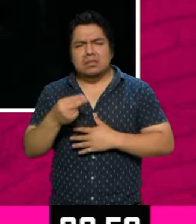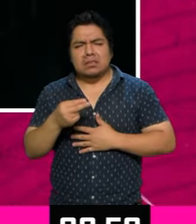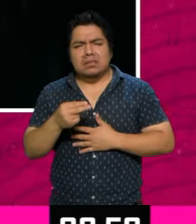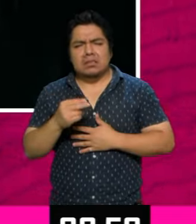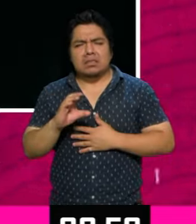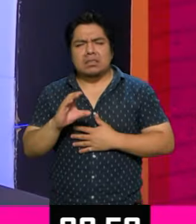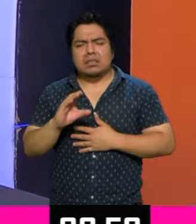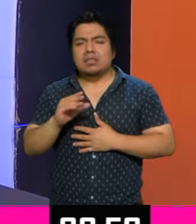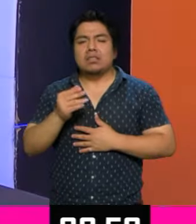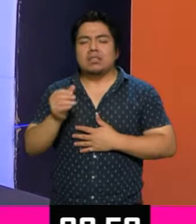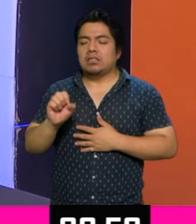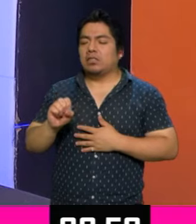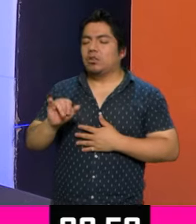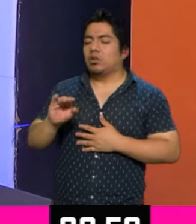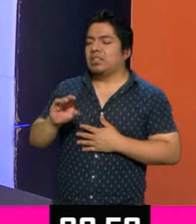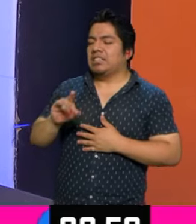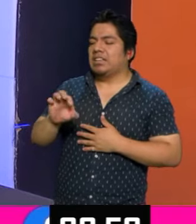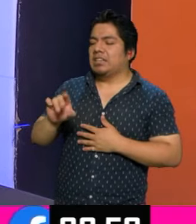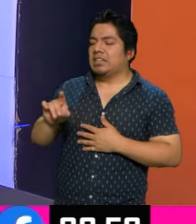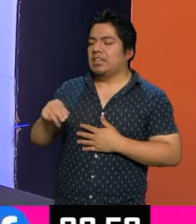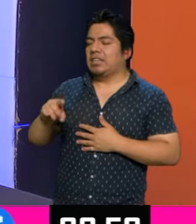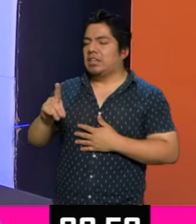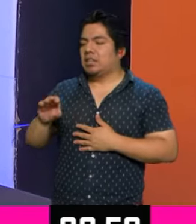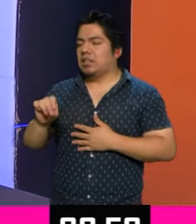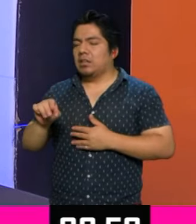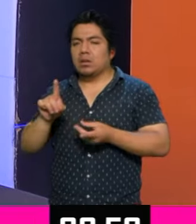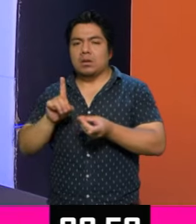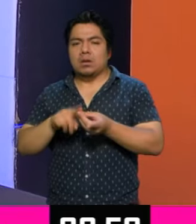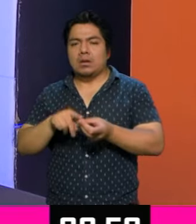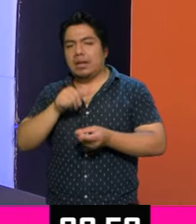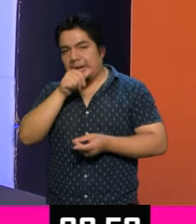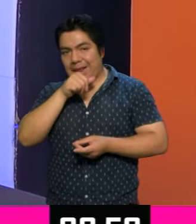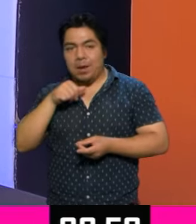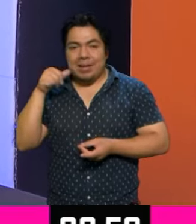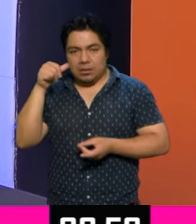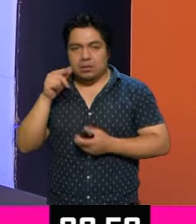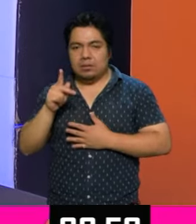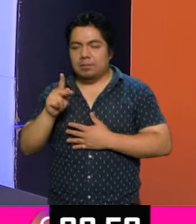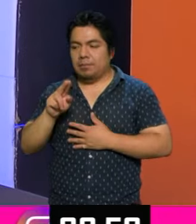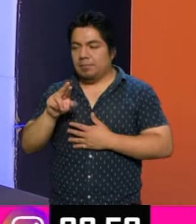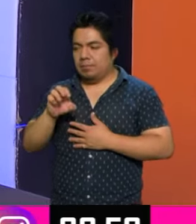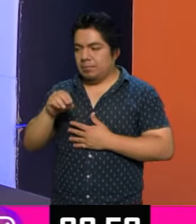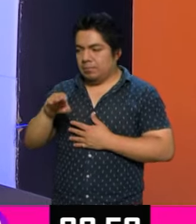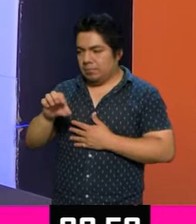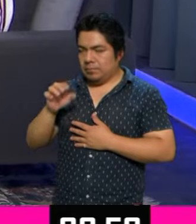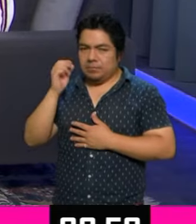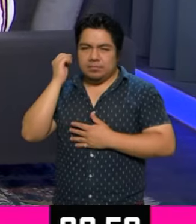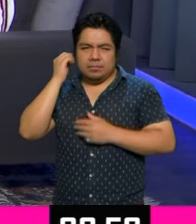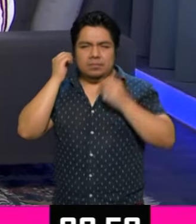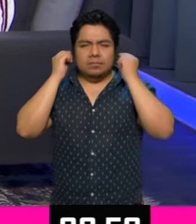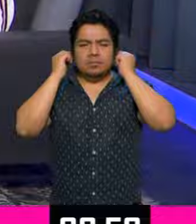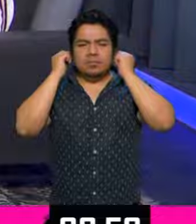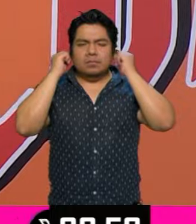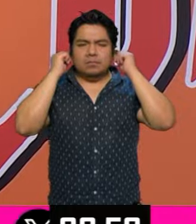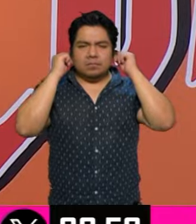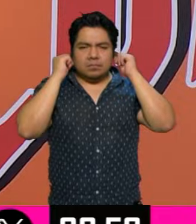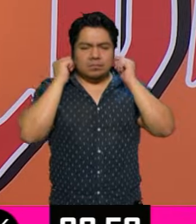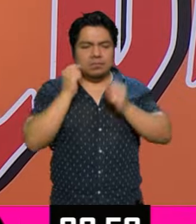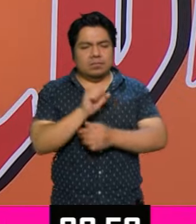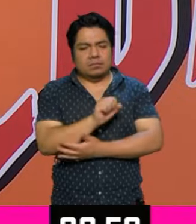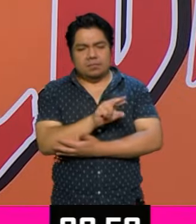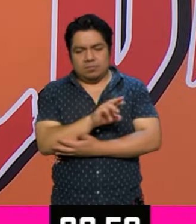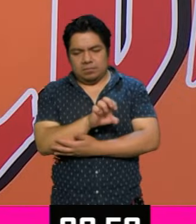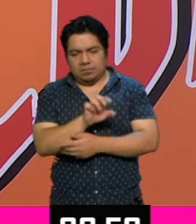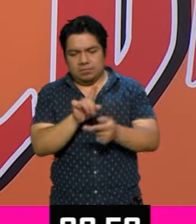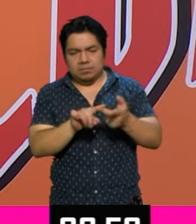¿Celine? Soy Celine Dion. ¿En yo dónde soy, está? I am Celine Dion en Amazon Prime. Ay, oye, y de estas series y películas